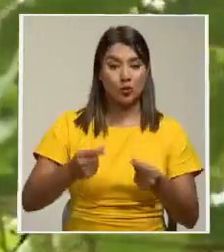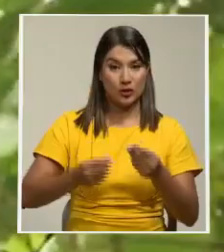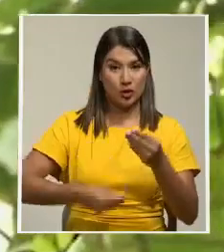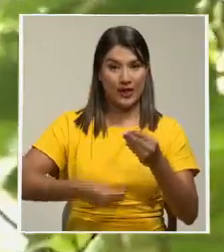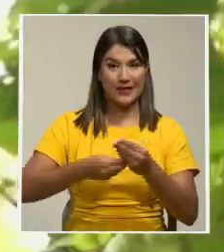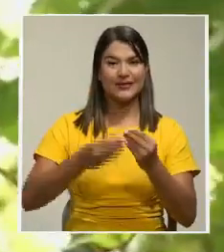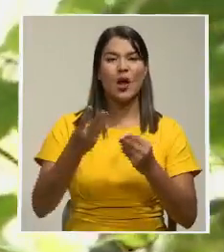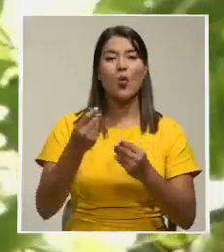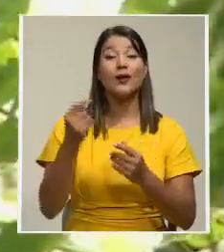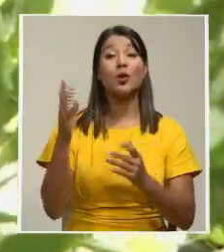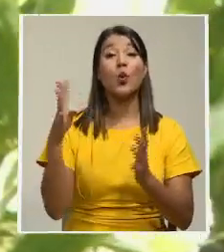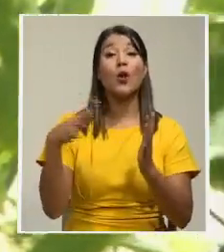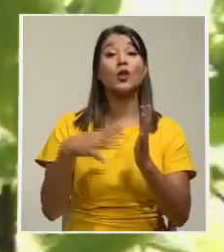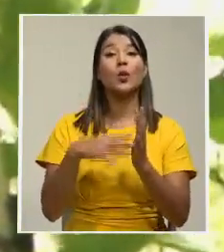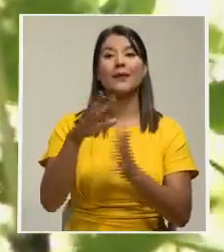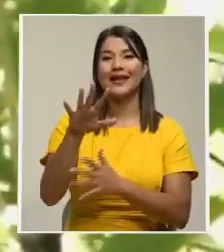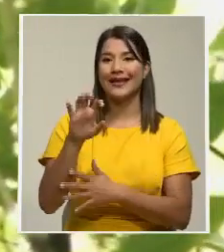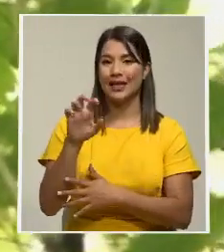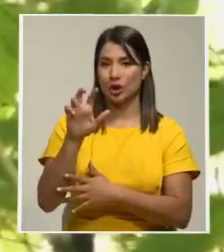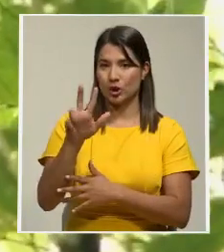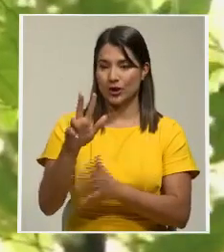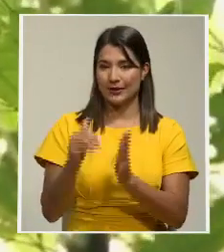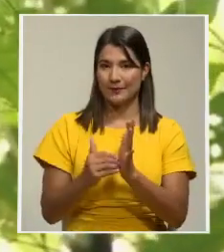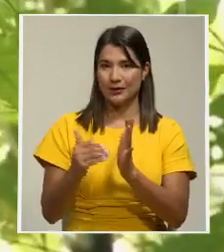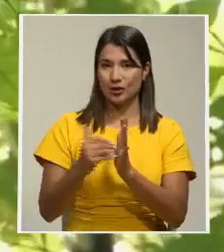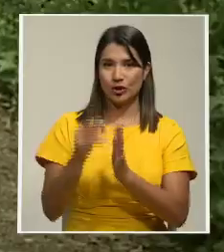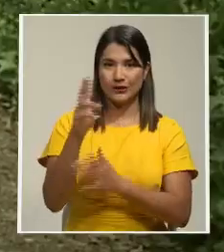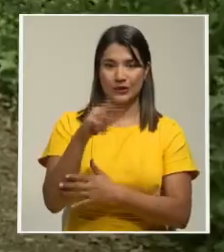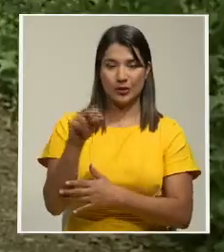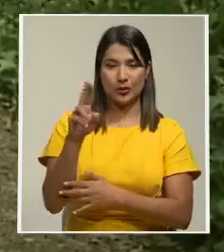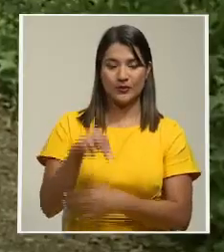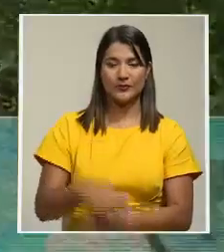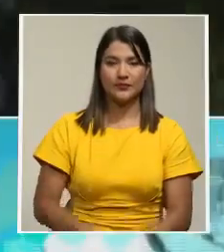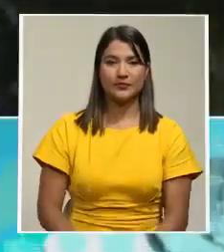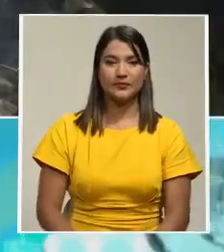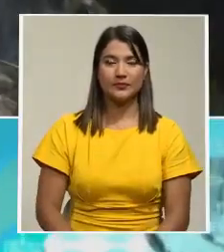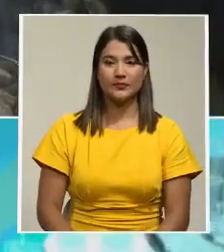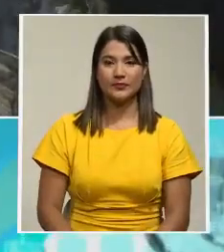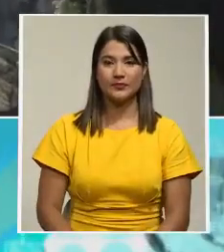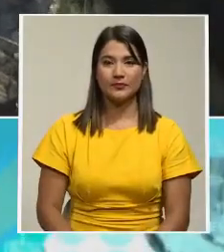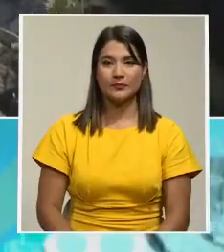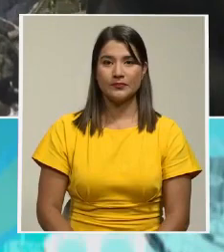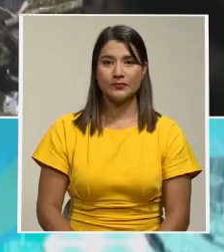de 4.503 millones de colones.